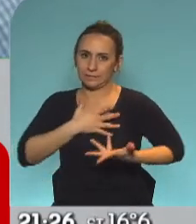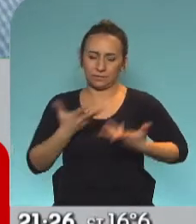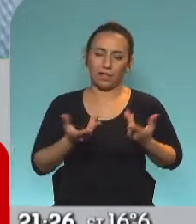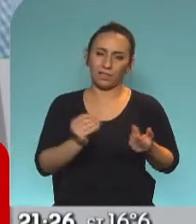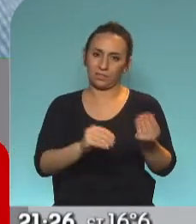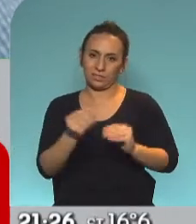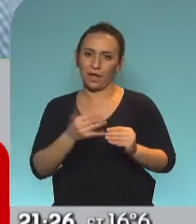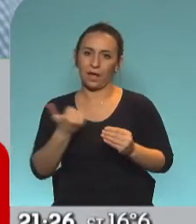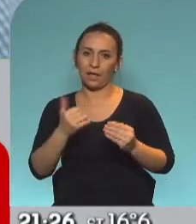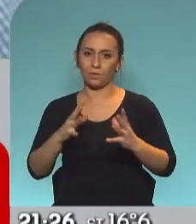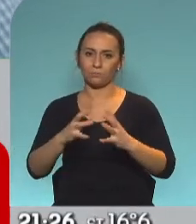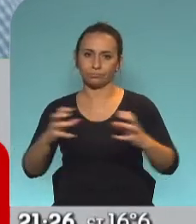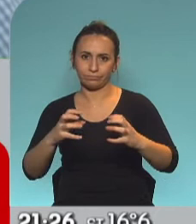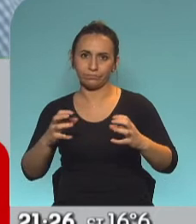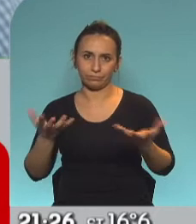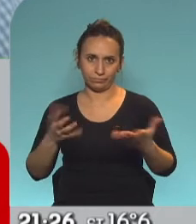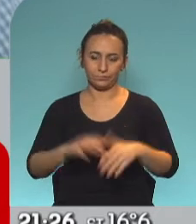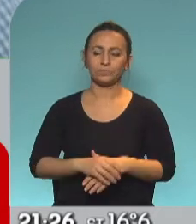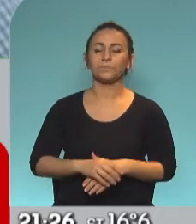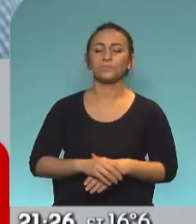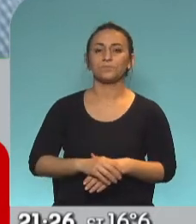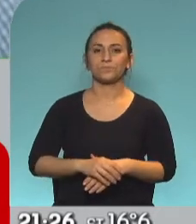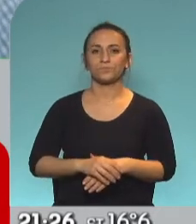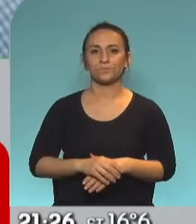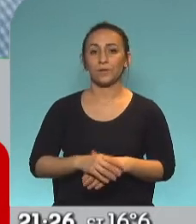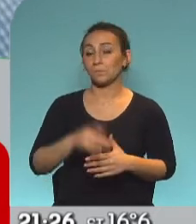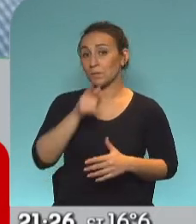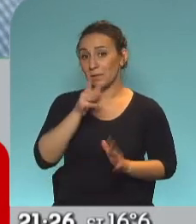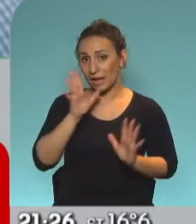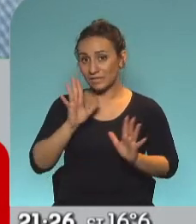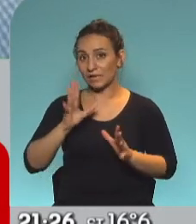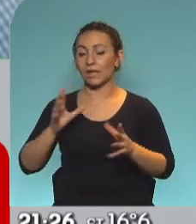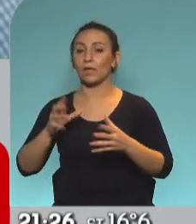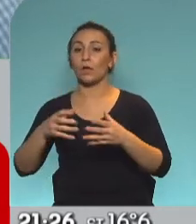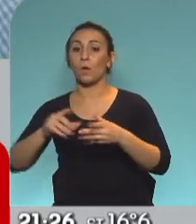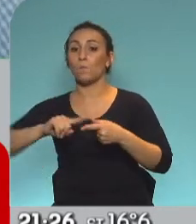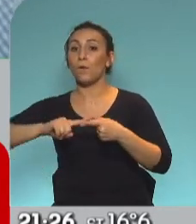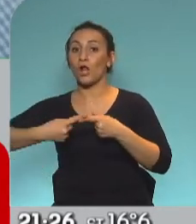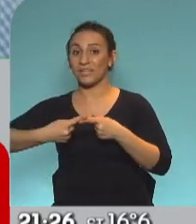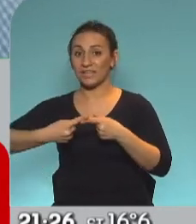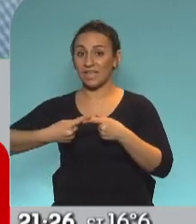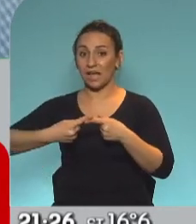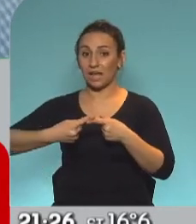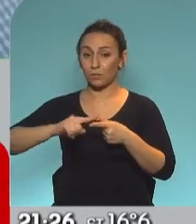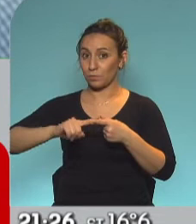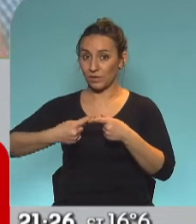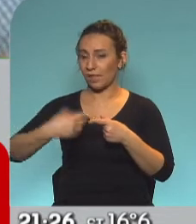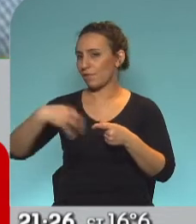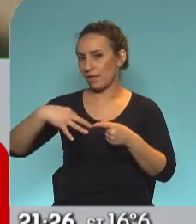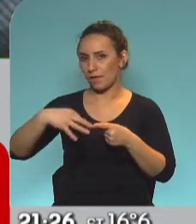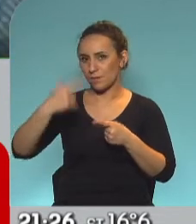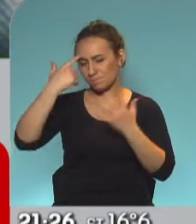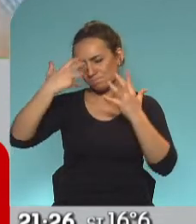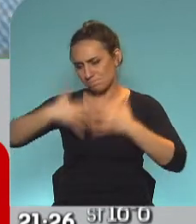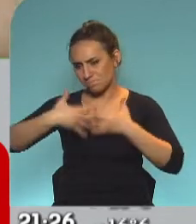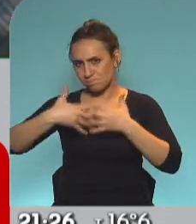agregan crispación al debate público. Me parece que las fuerzas políticas deberían llamarse a la reflexión, porque no puede ser que